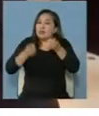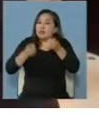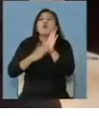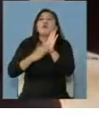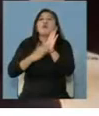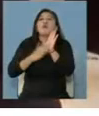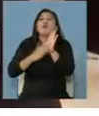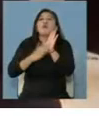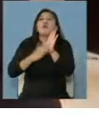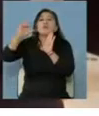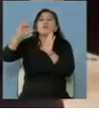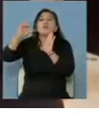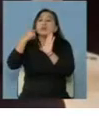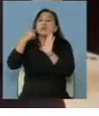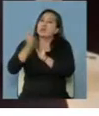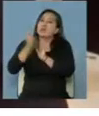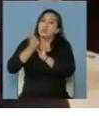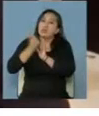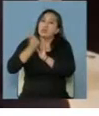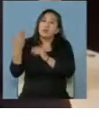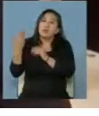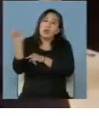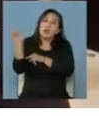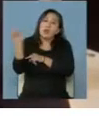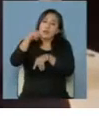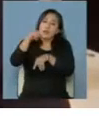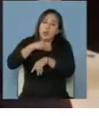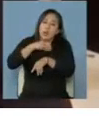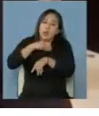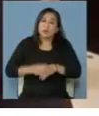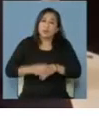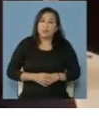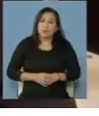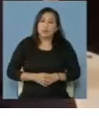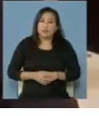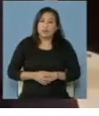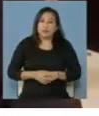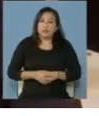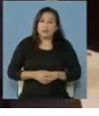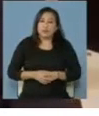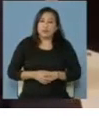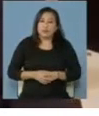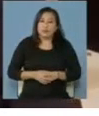acreditar el PCR respectivo para poder ingresar a nuestra provincia.